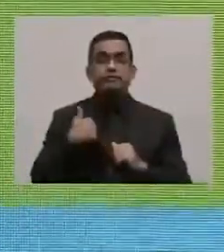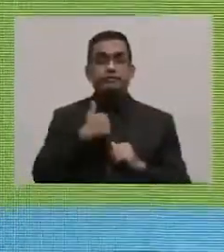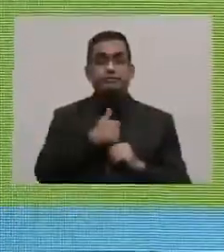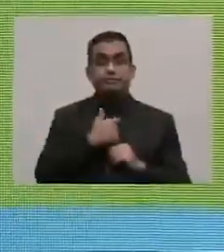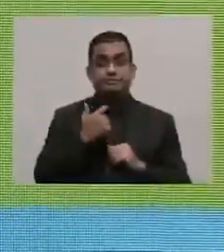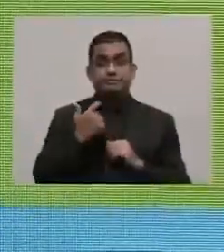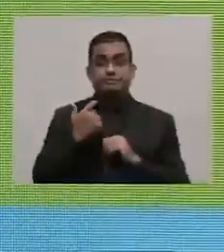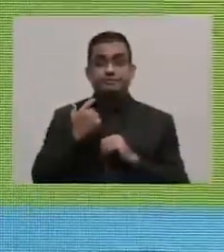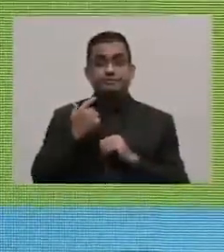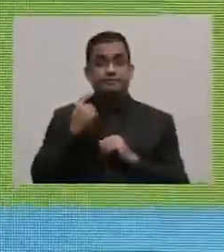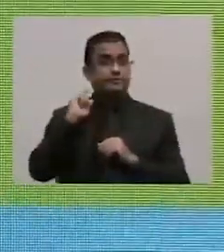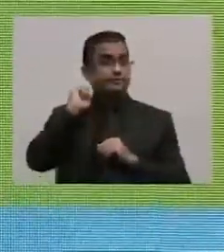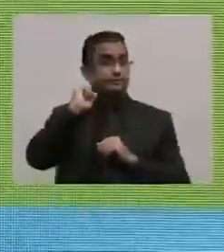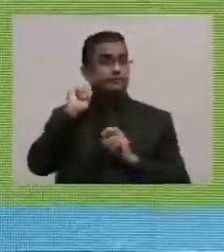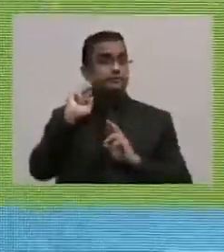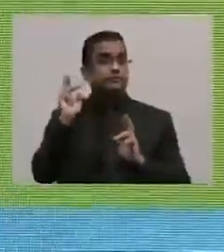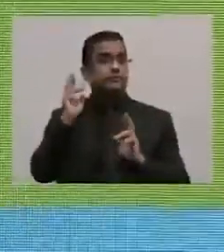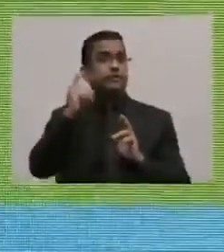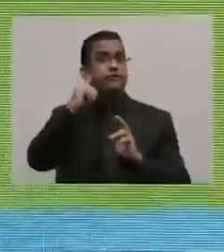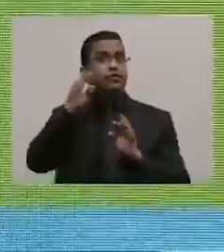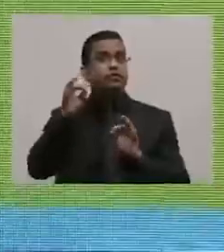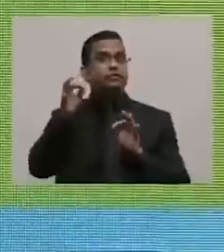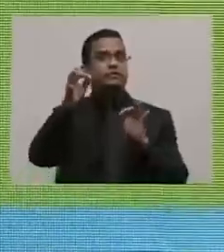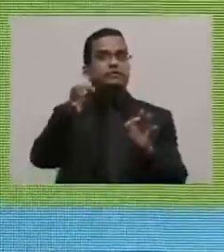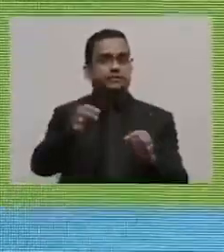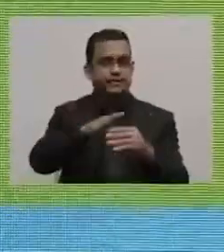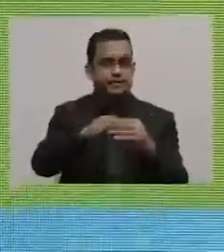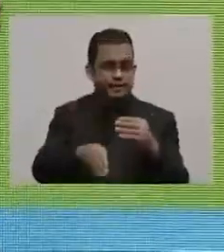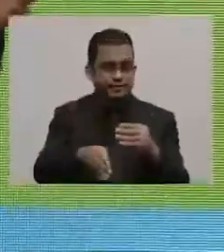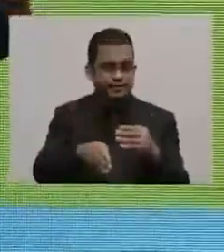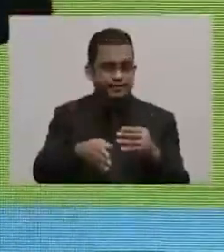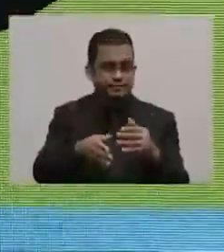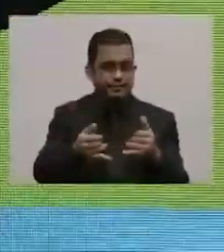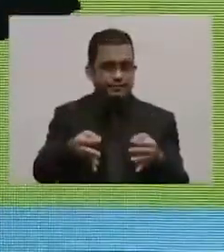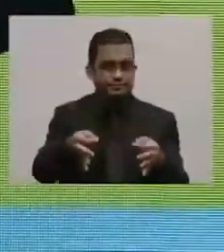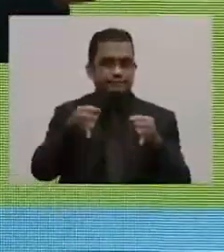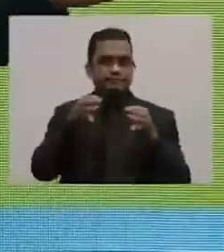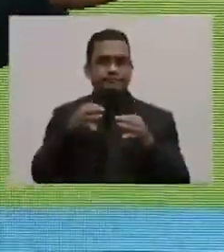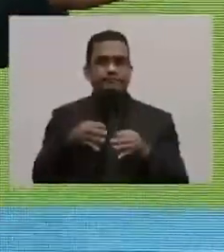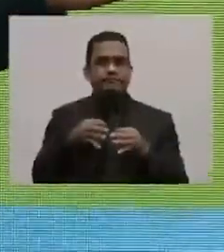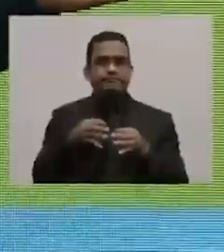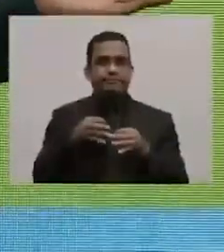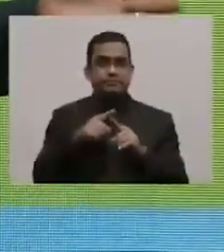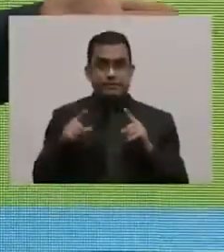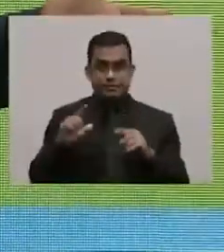destinadas para la clausura. Pero ¿qué puedo decir yo después que hablen ellos?